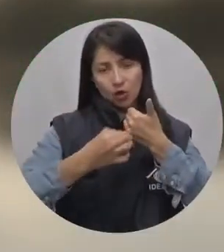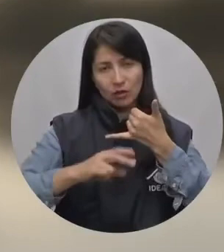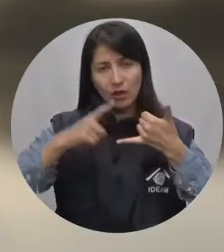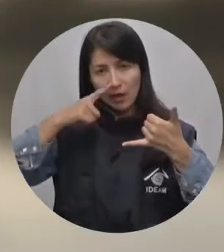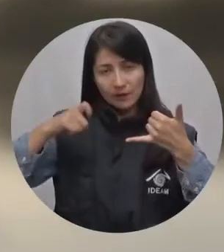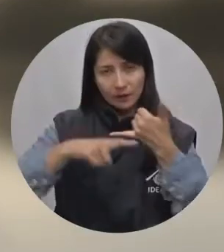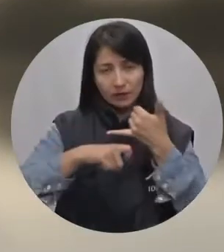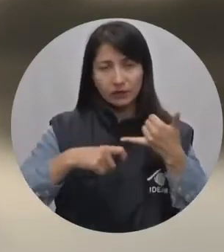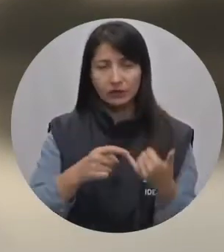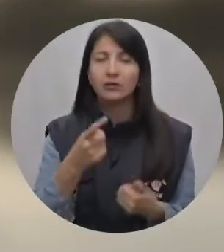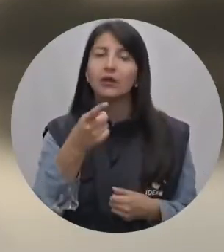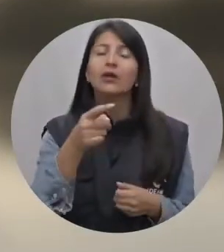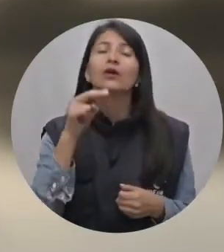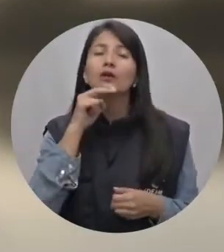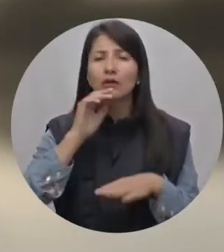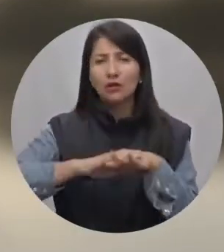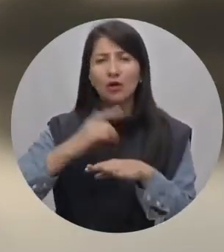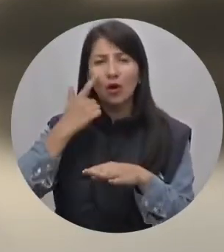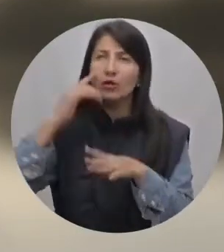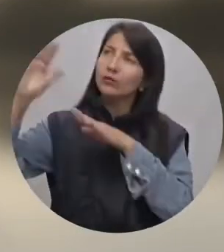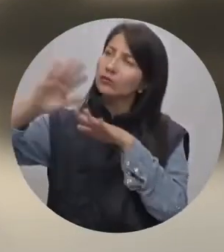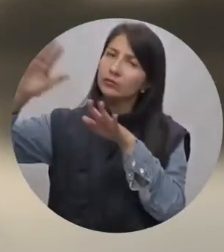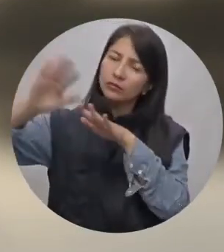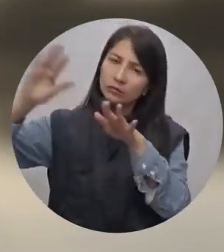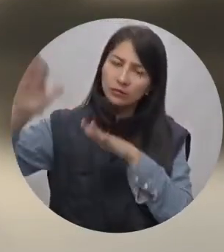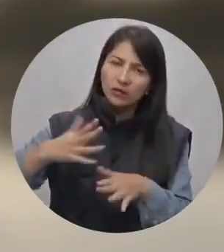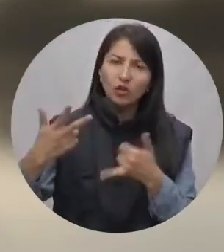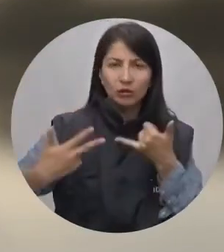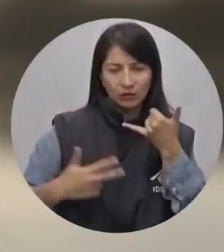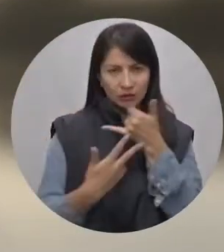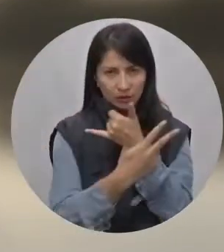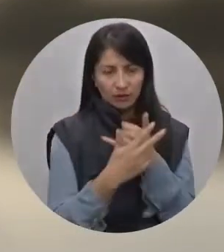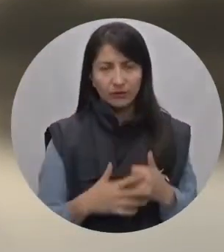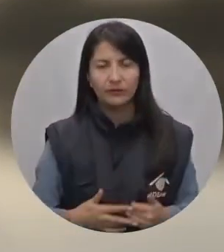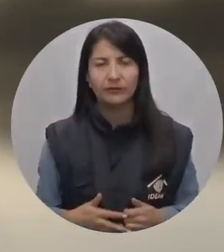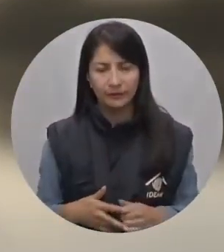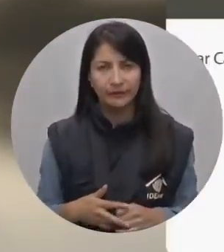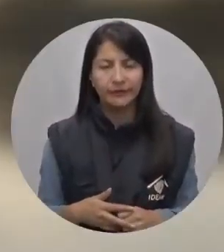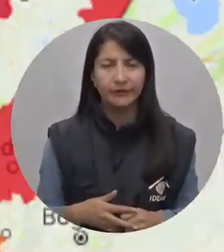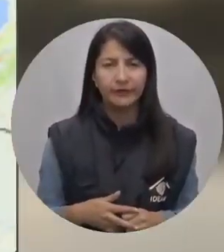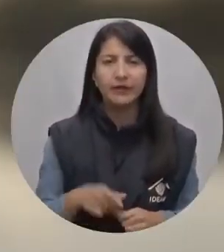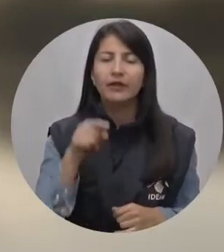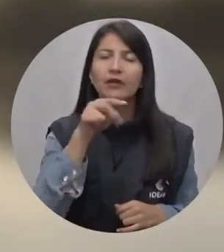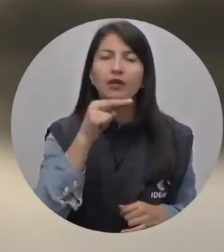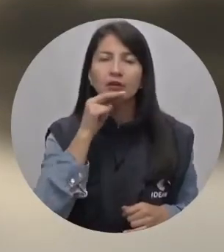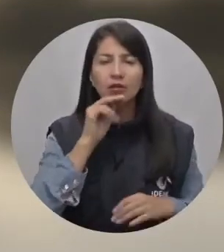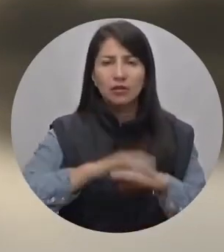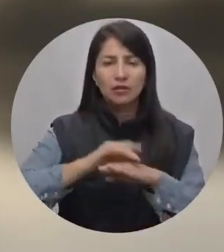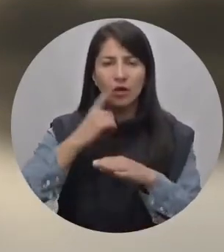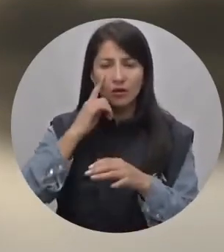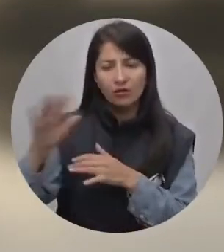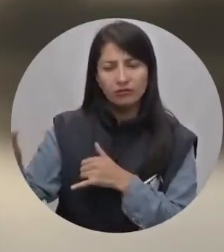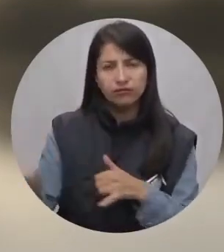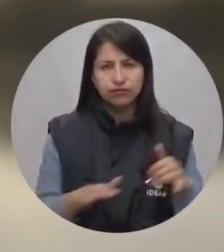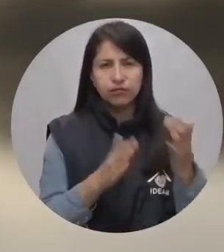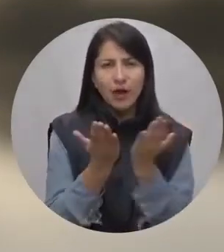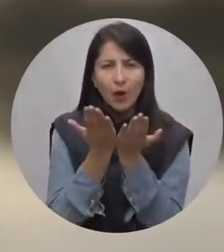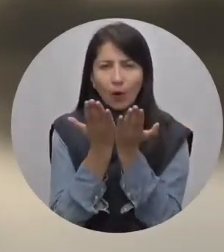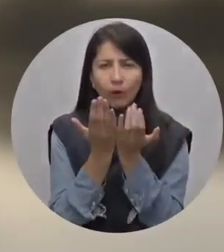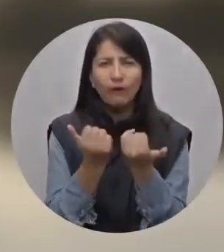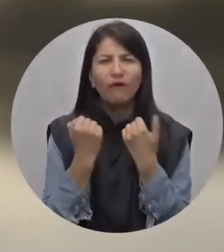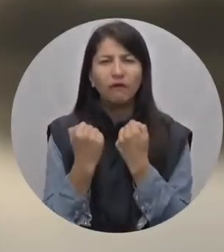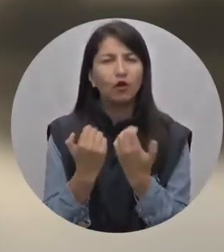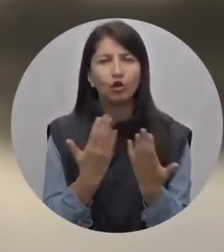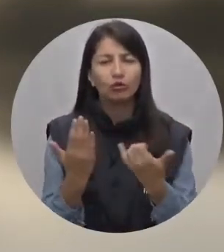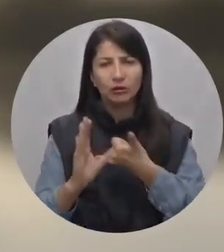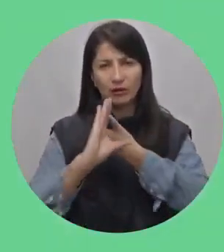roja por la amenaza de deslizamientos en los municipios limítrofes entre Antioquia y Caldas. Alerta roja por viento y oleaje en el